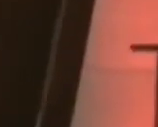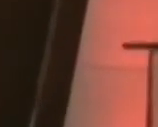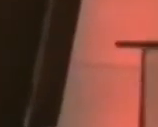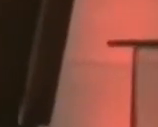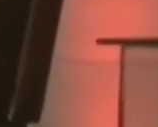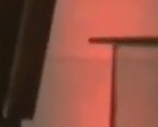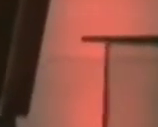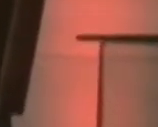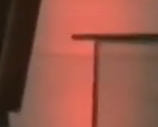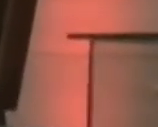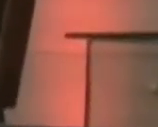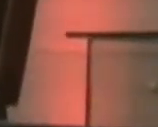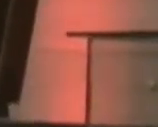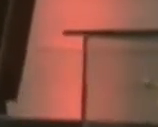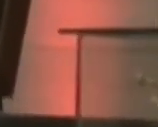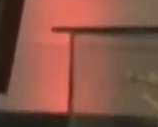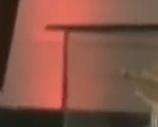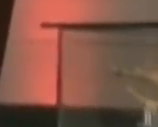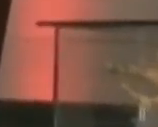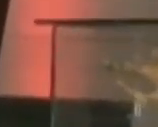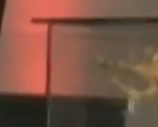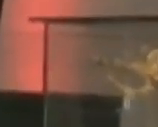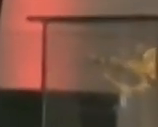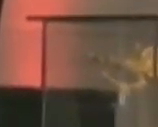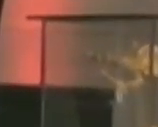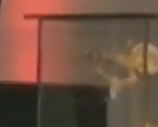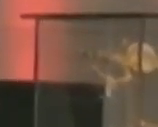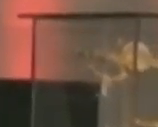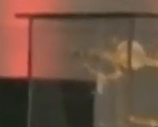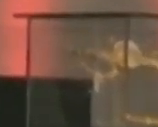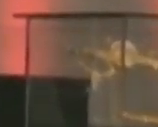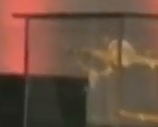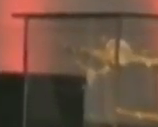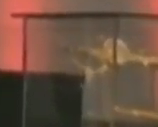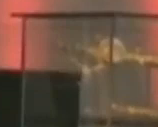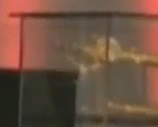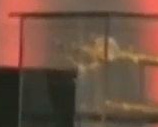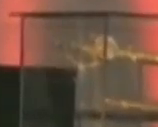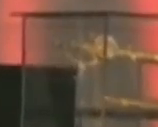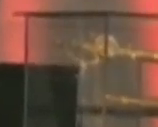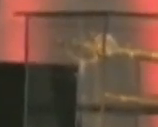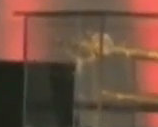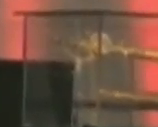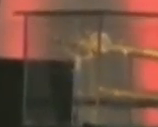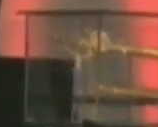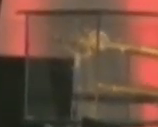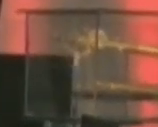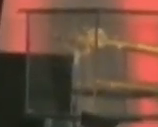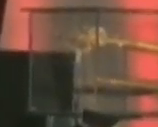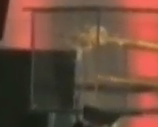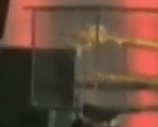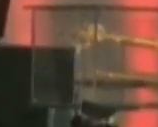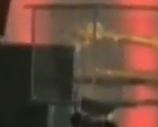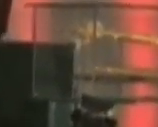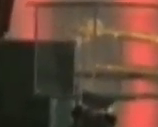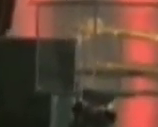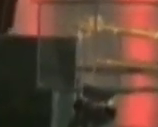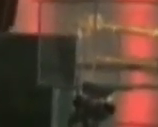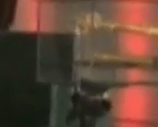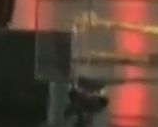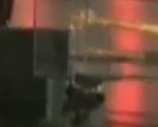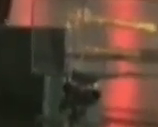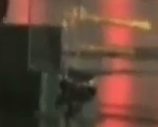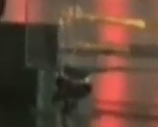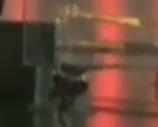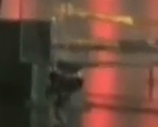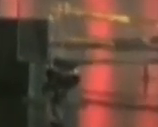Venezuela necesita poderes públicos sólidos, al tiempo que reiteró que Venezuela necesita una poderosa fuerza militar ante